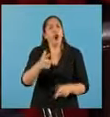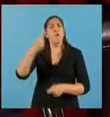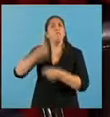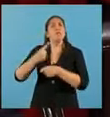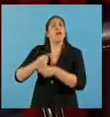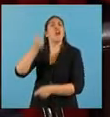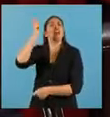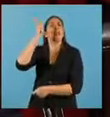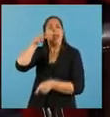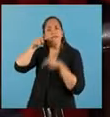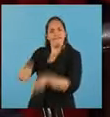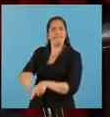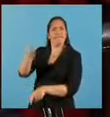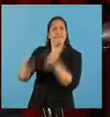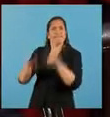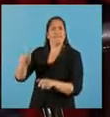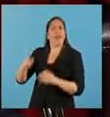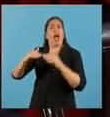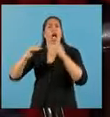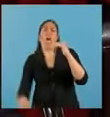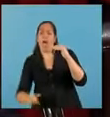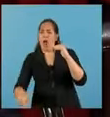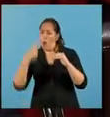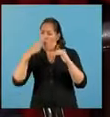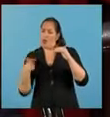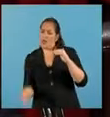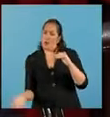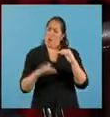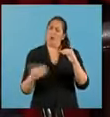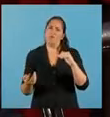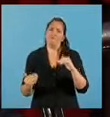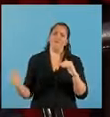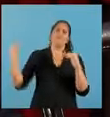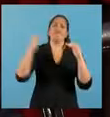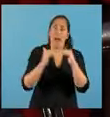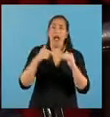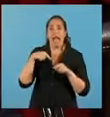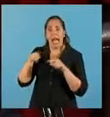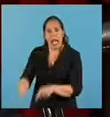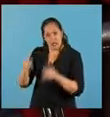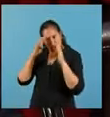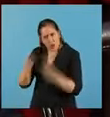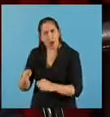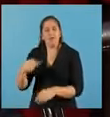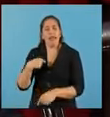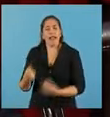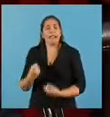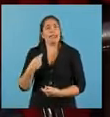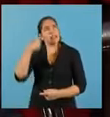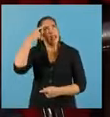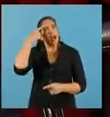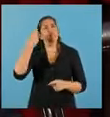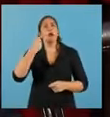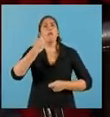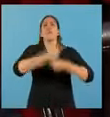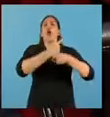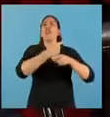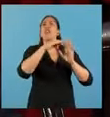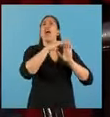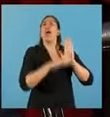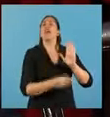marcando que hay necesidades que reclaman ser atendidas. Sabemos que ellos nos obligan a definir prioridades y que de ese modo